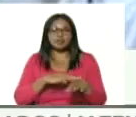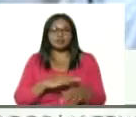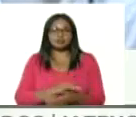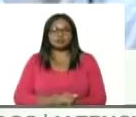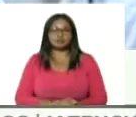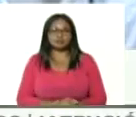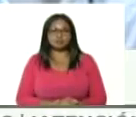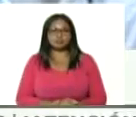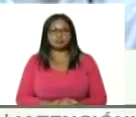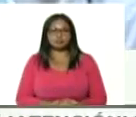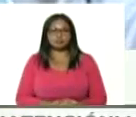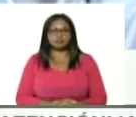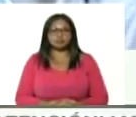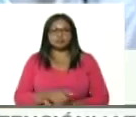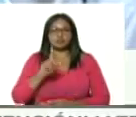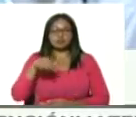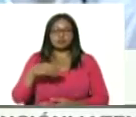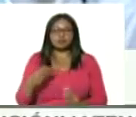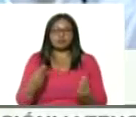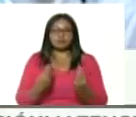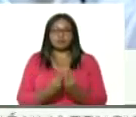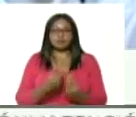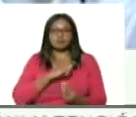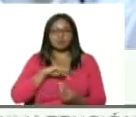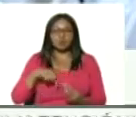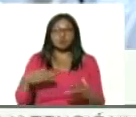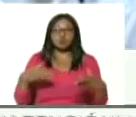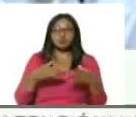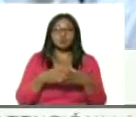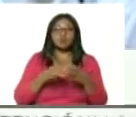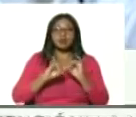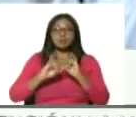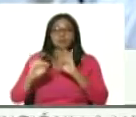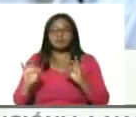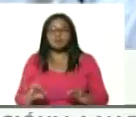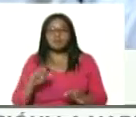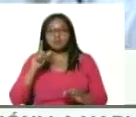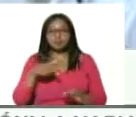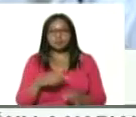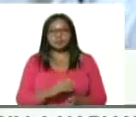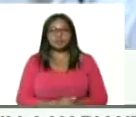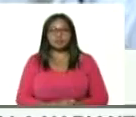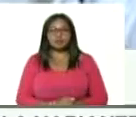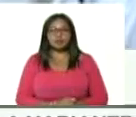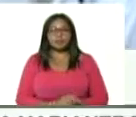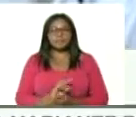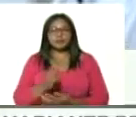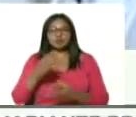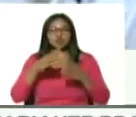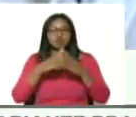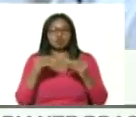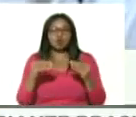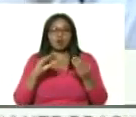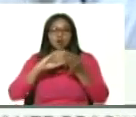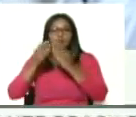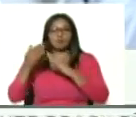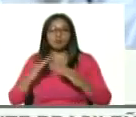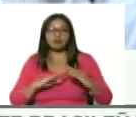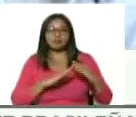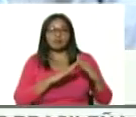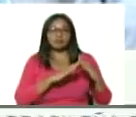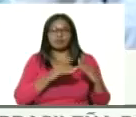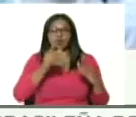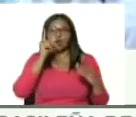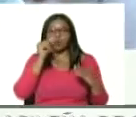nos acompañan, presidente, nuestro partido y principalmente todos los comuneros y comuneras